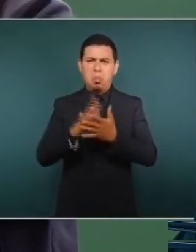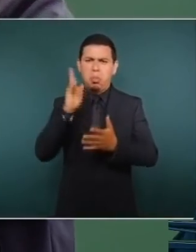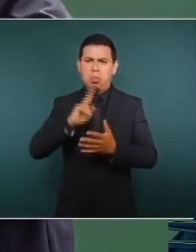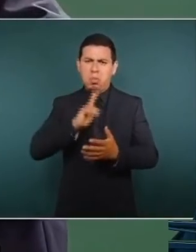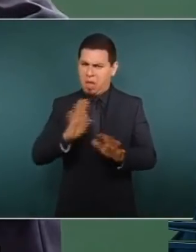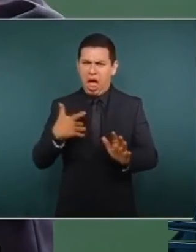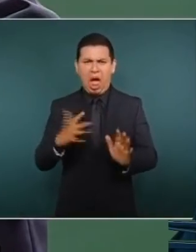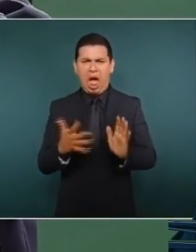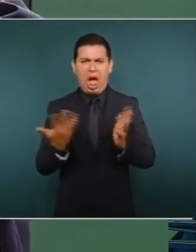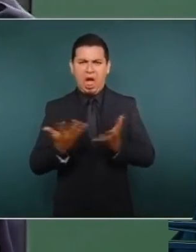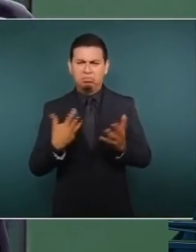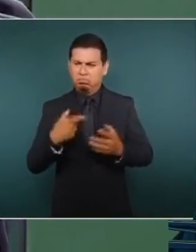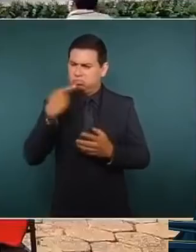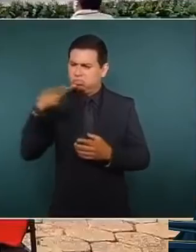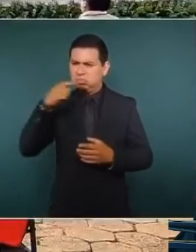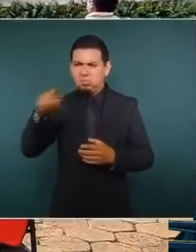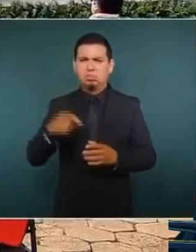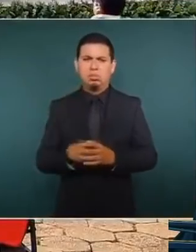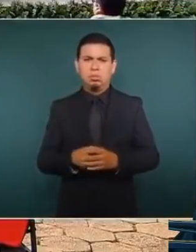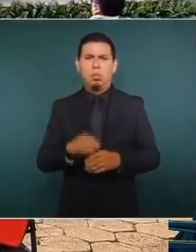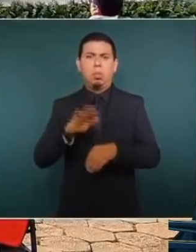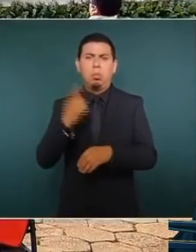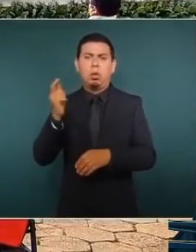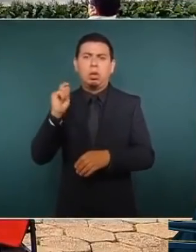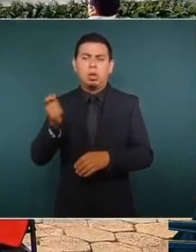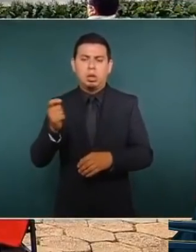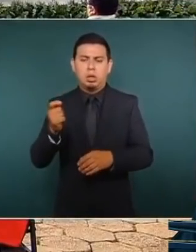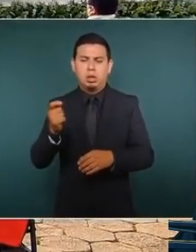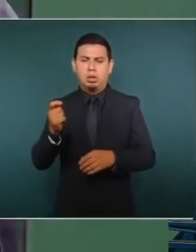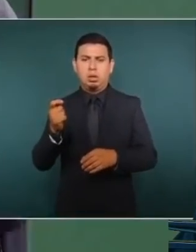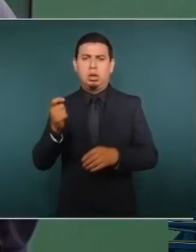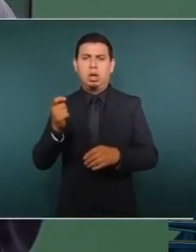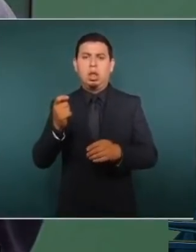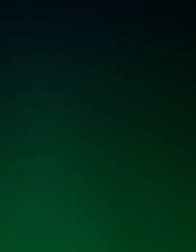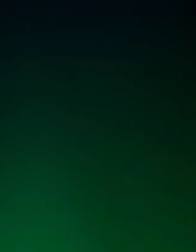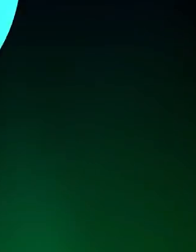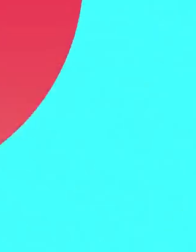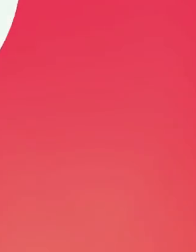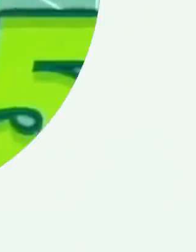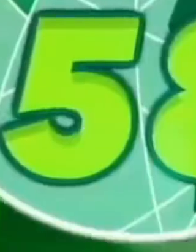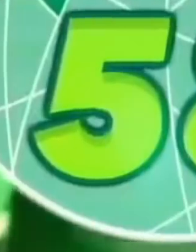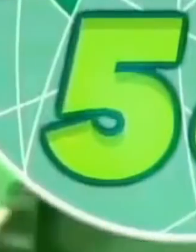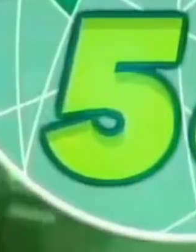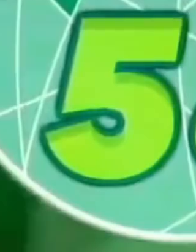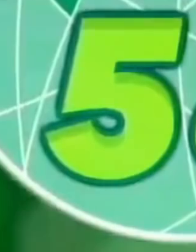sobre todo por la entrega de los bienes de la nación.